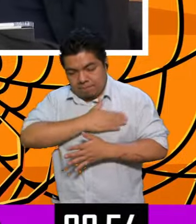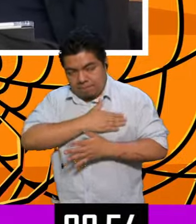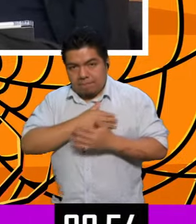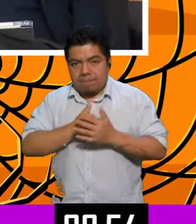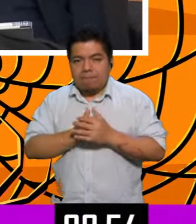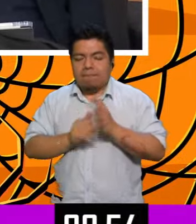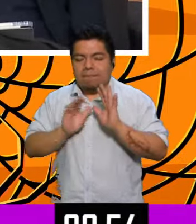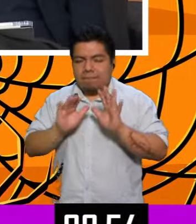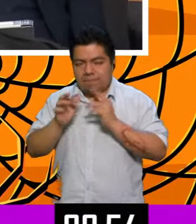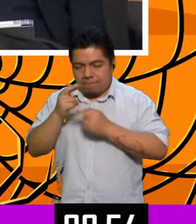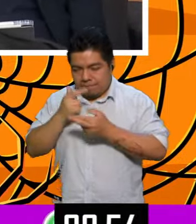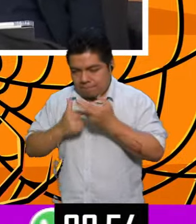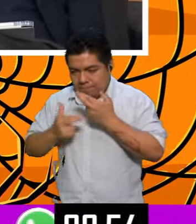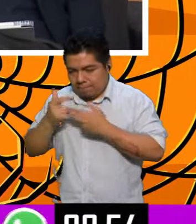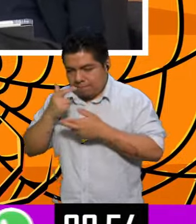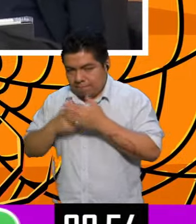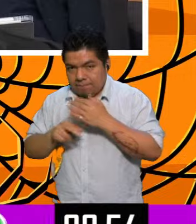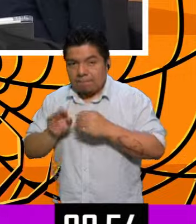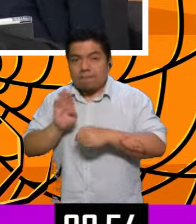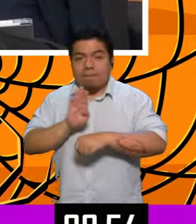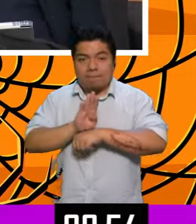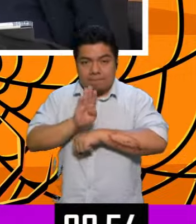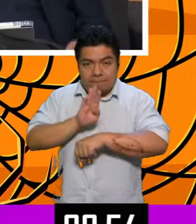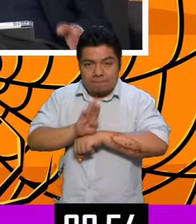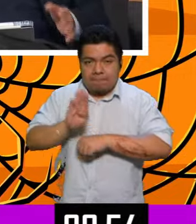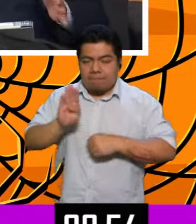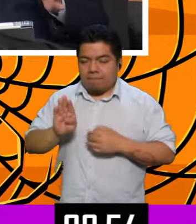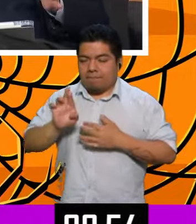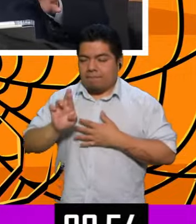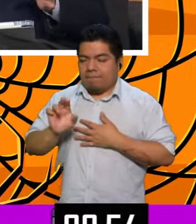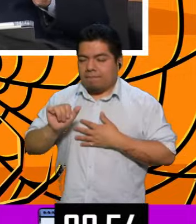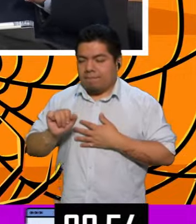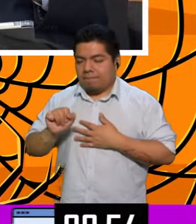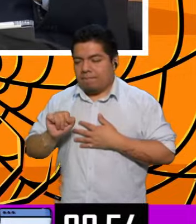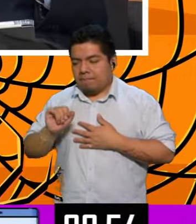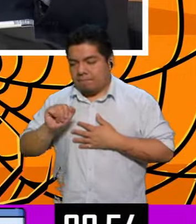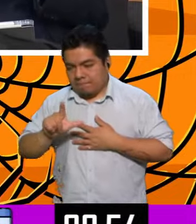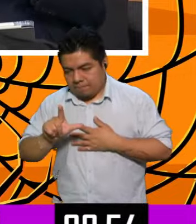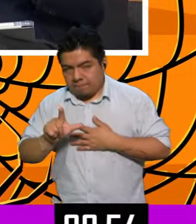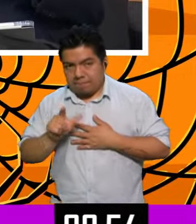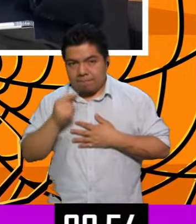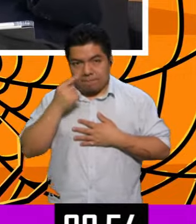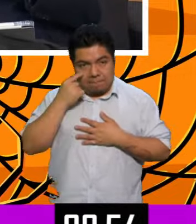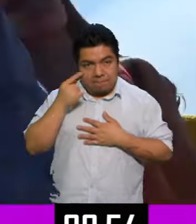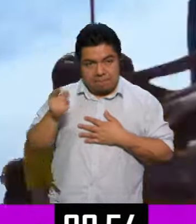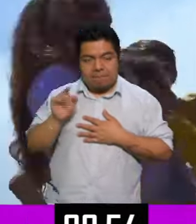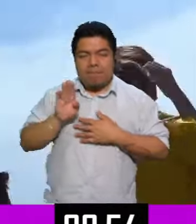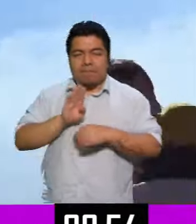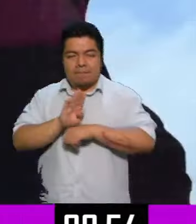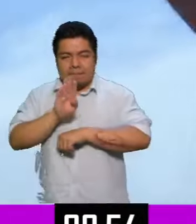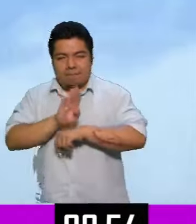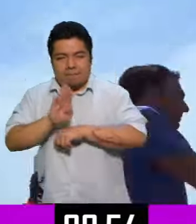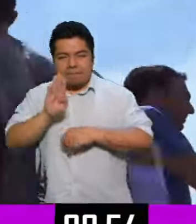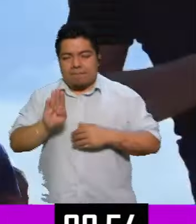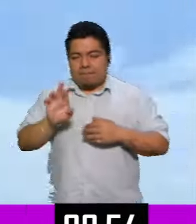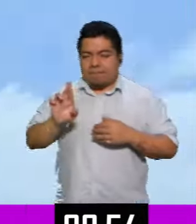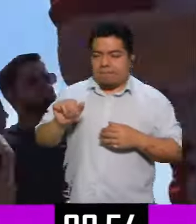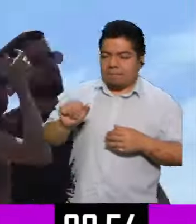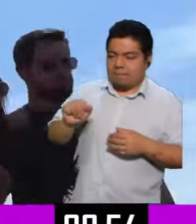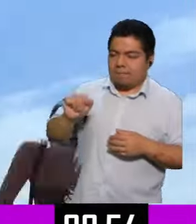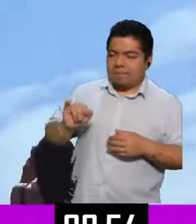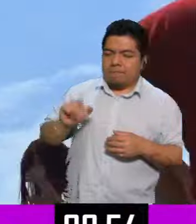bueno, regresemos. Luego, Brasil. Resulta, en Brasil hay una cosa que...